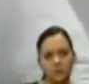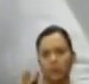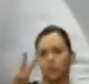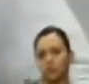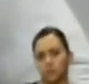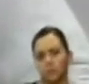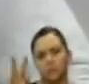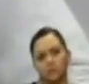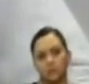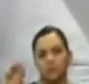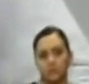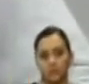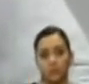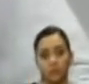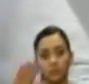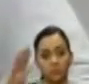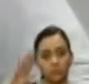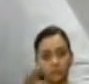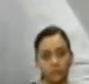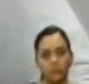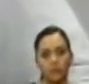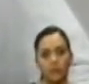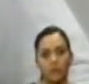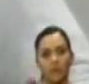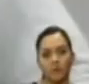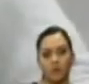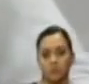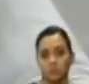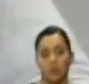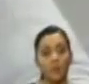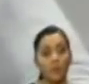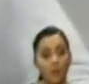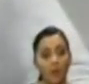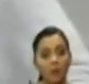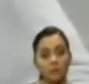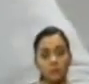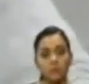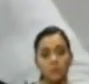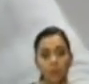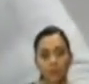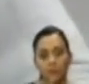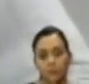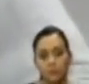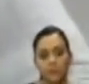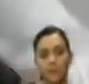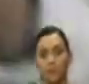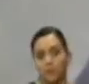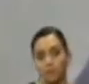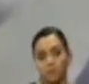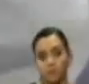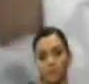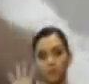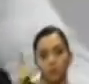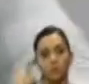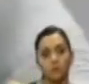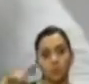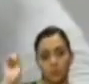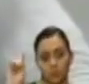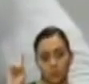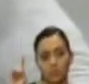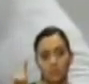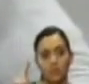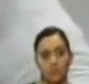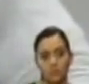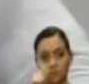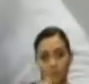2, 3 meses, y hemos disminuido grandemente esos retrasos. Y se va la paradoja que por un lado le debíamos 4 millones a un